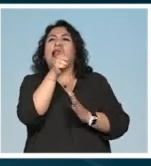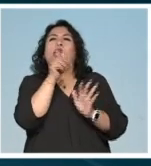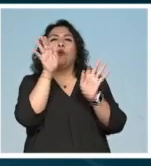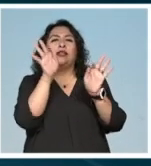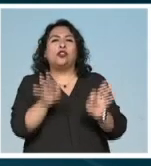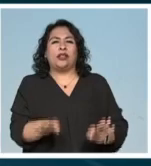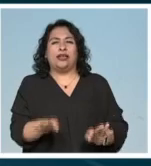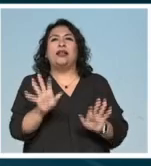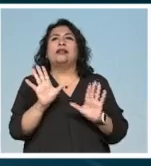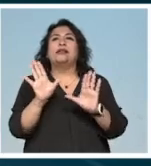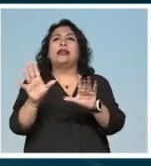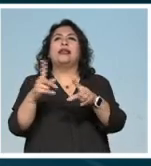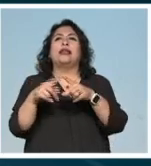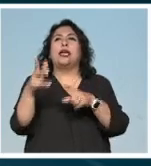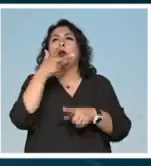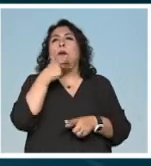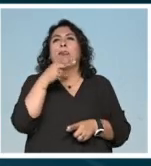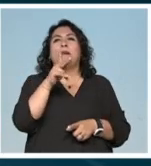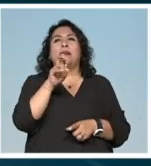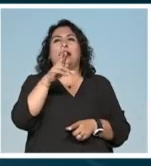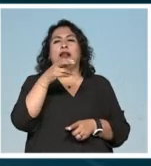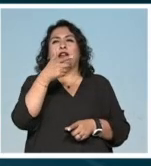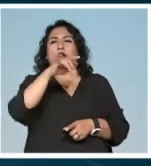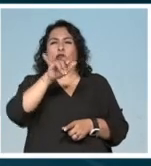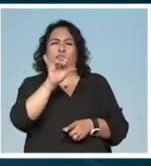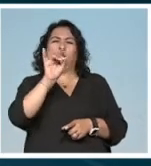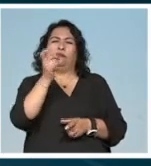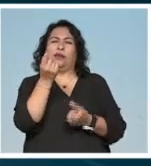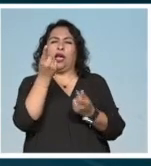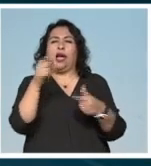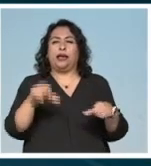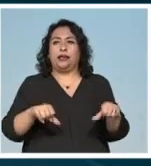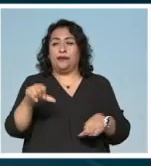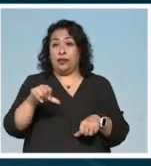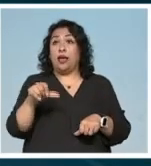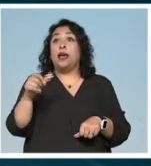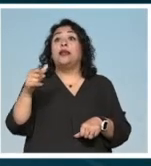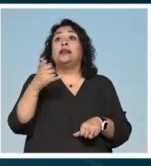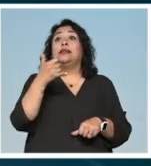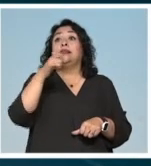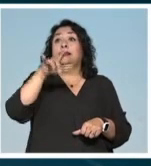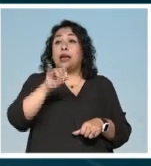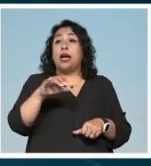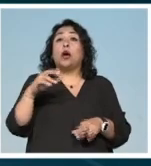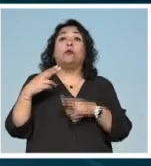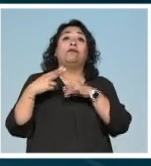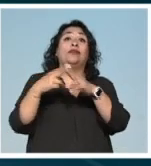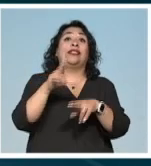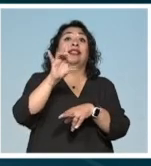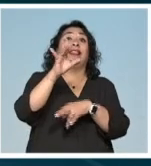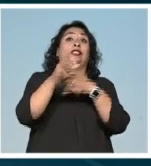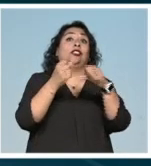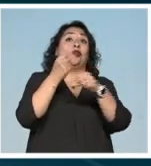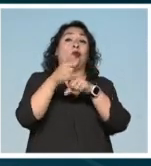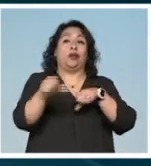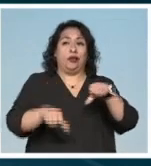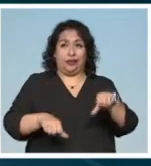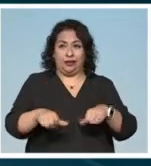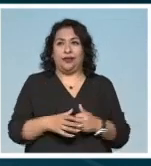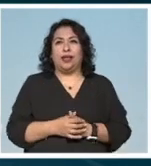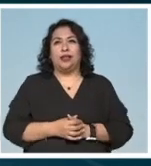originarias impartido por Peregrino José. Solo parte de las actividades con las que el Yago llega a 3 décadas y media de